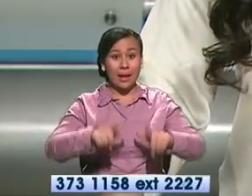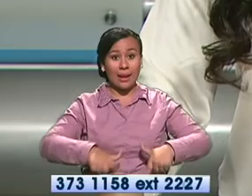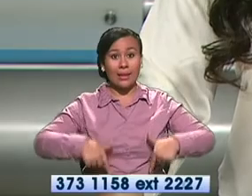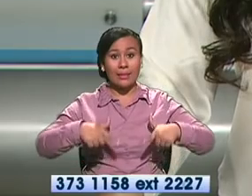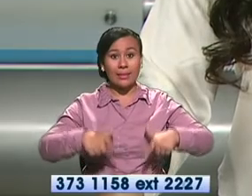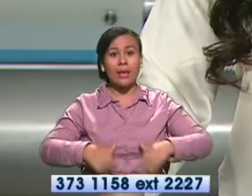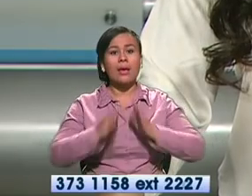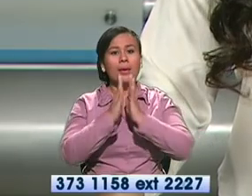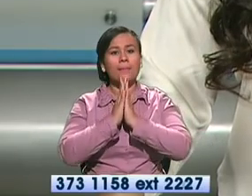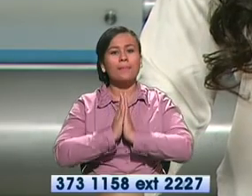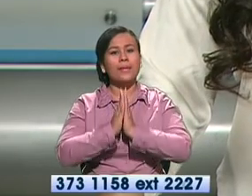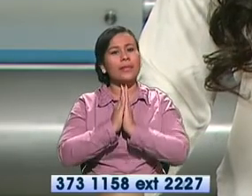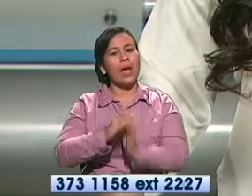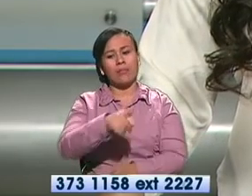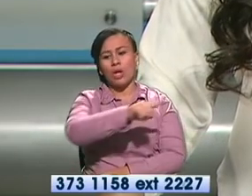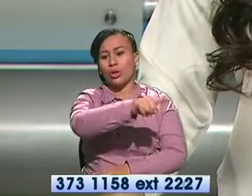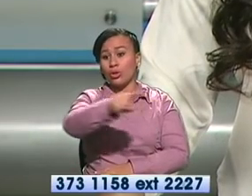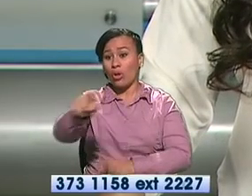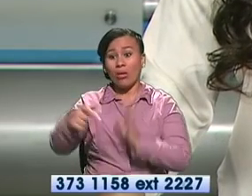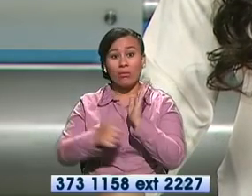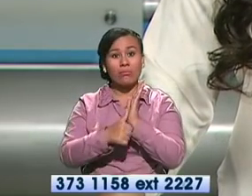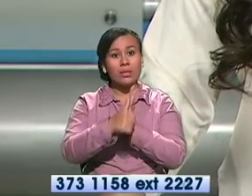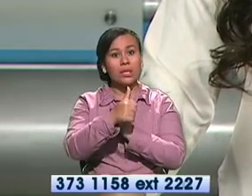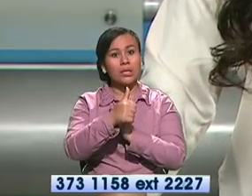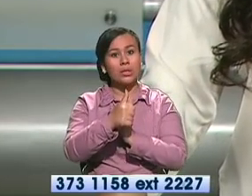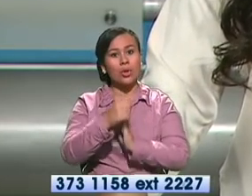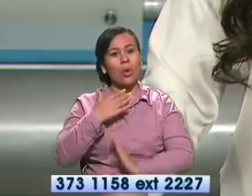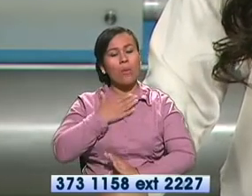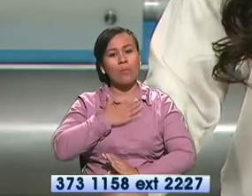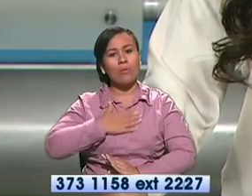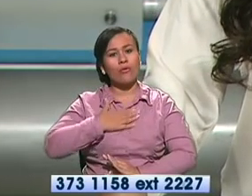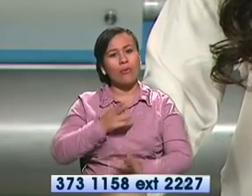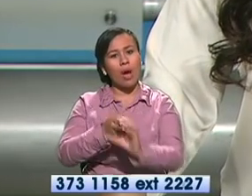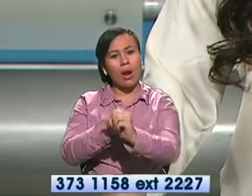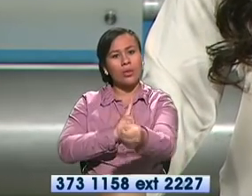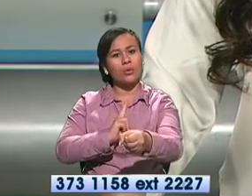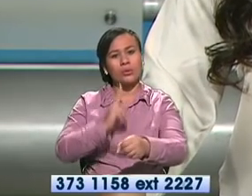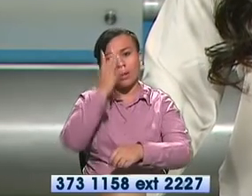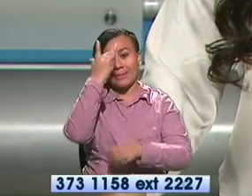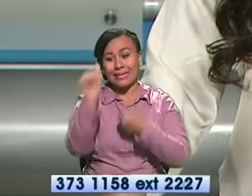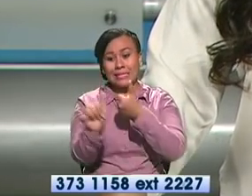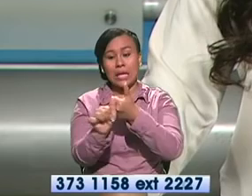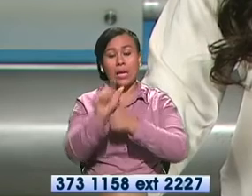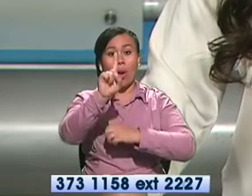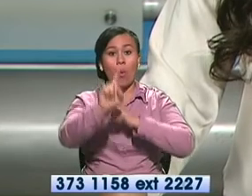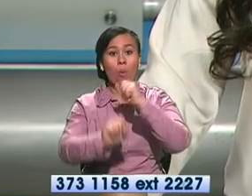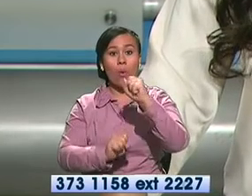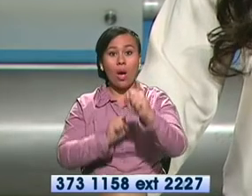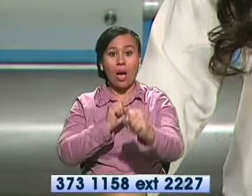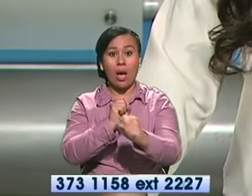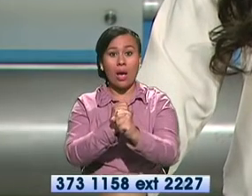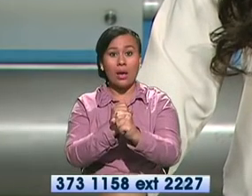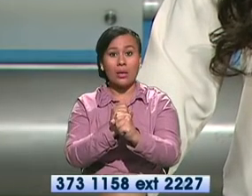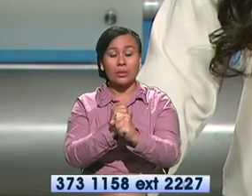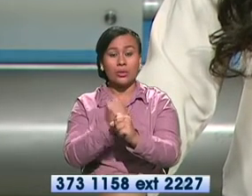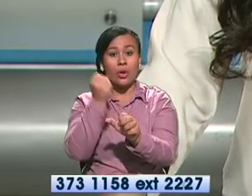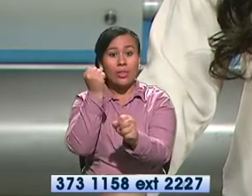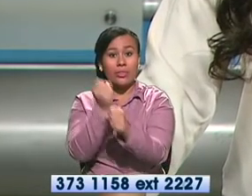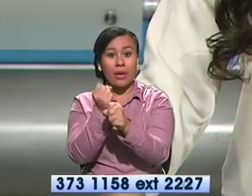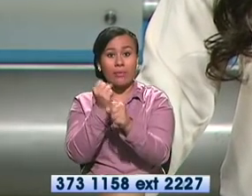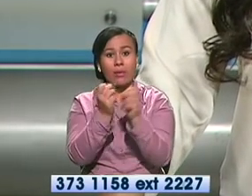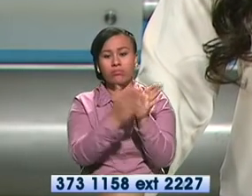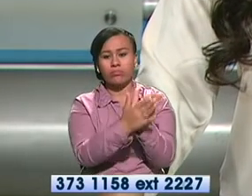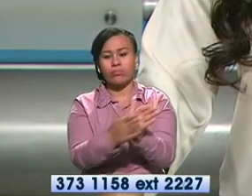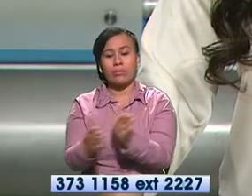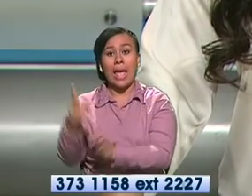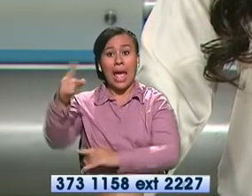la renuncia de todos sus ministros de Estado a pocos días de cumplir un año en el mandato. El jefe de Estado los